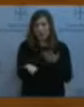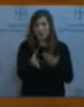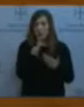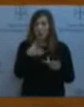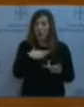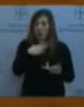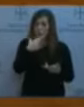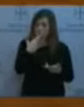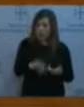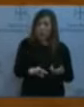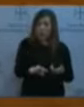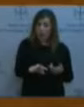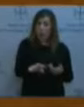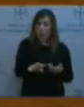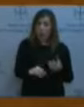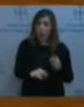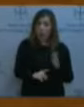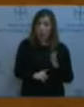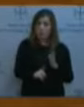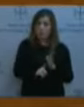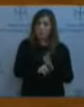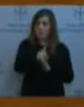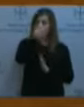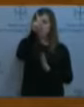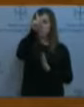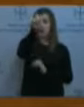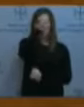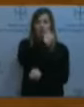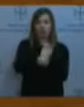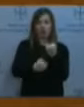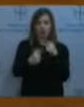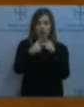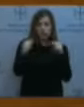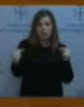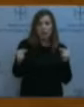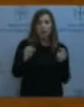permitan el crecimiento económico de Asturias, la mejora de los servicios